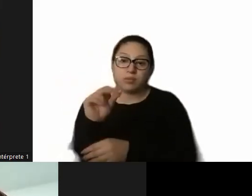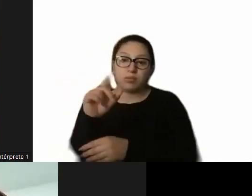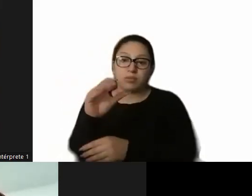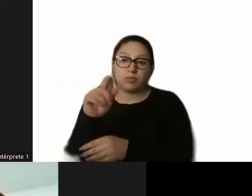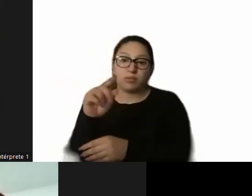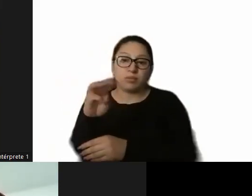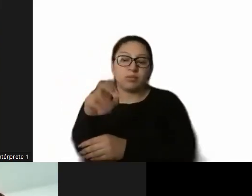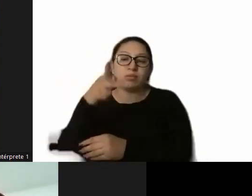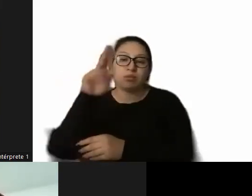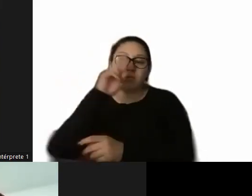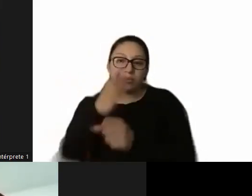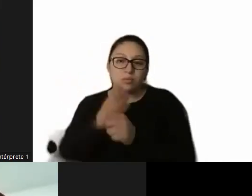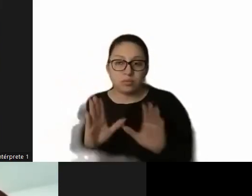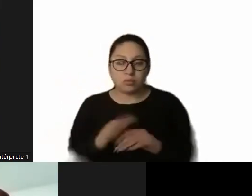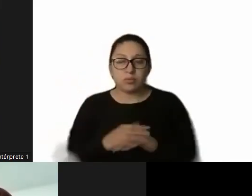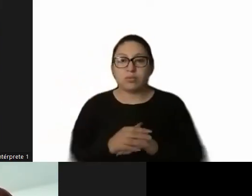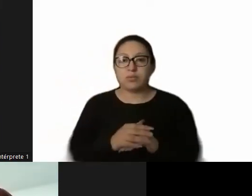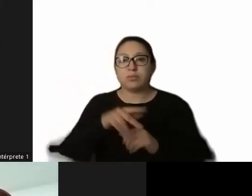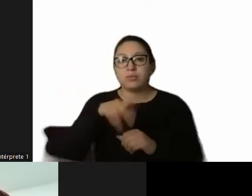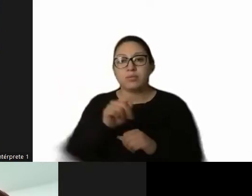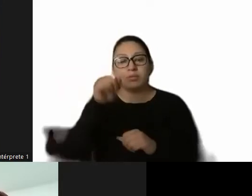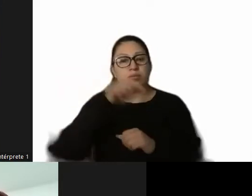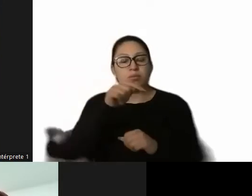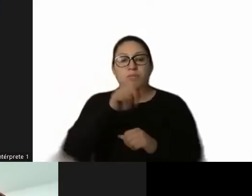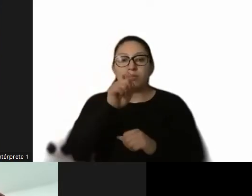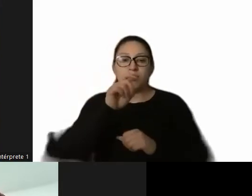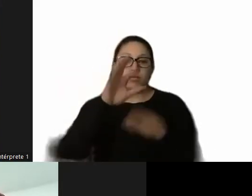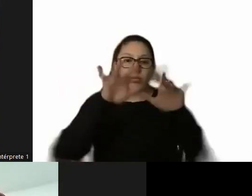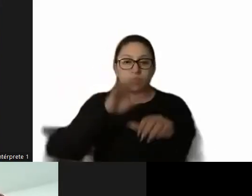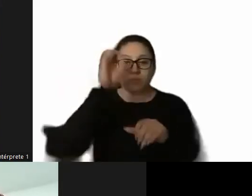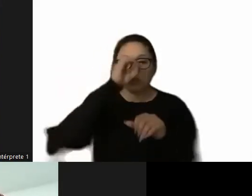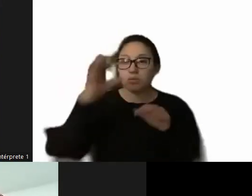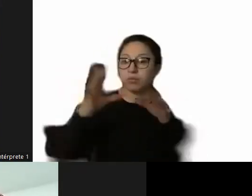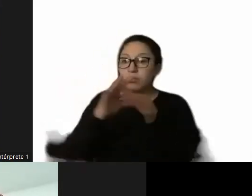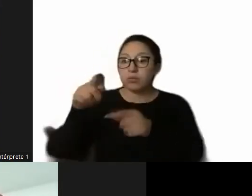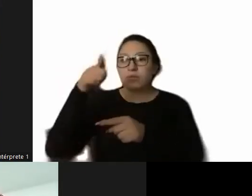comisiones, pero en ningún momento serán vinculatorias. Entonces, si tienen